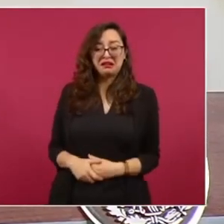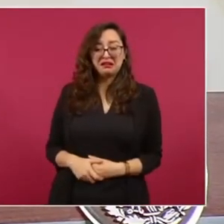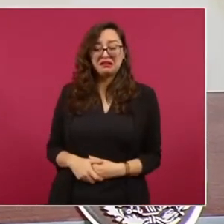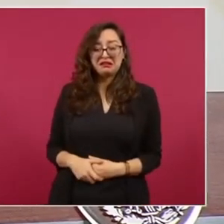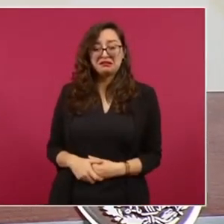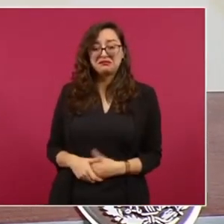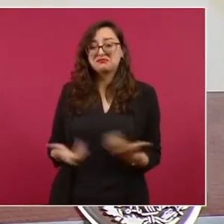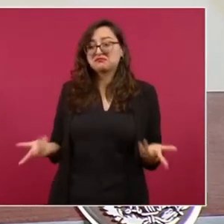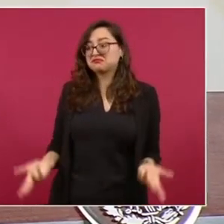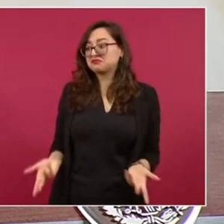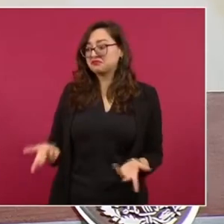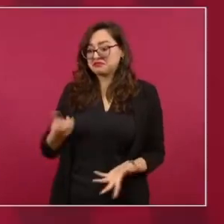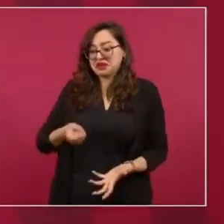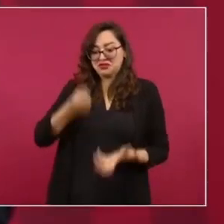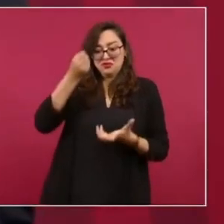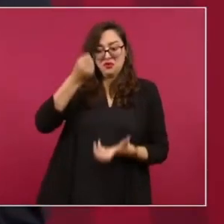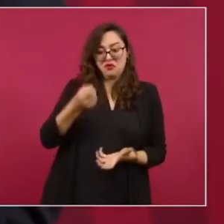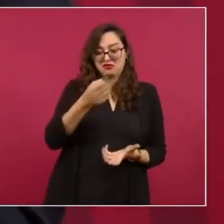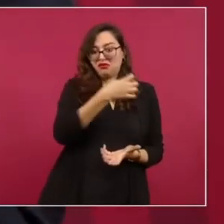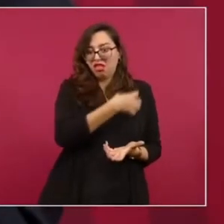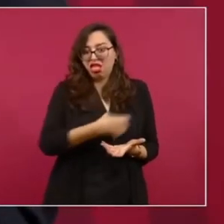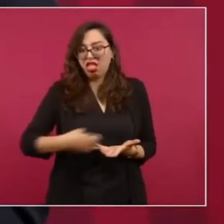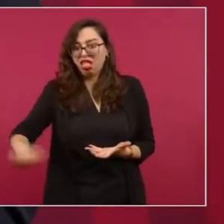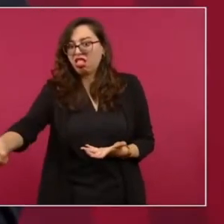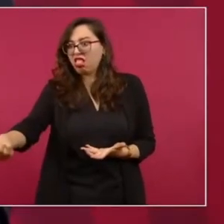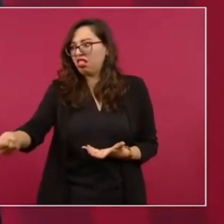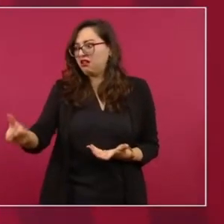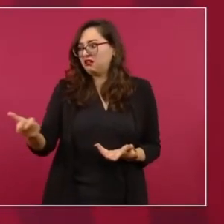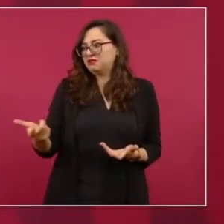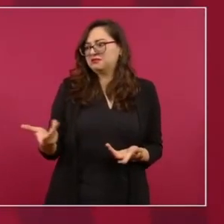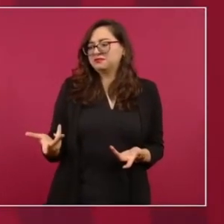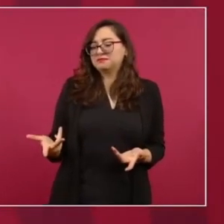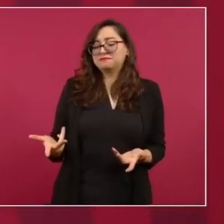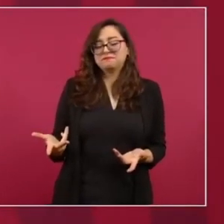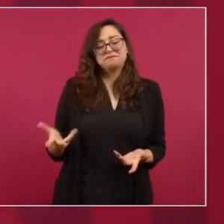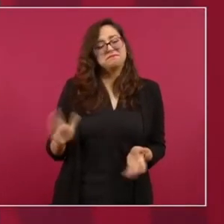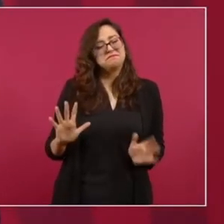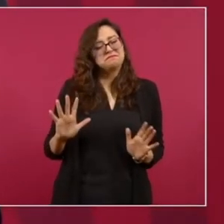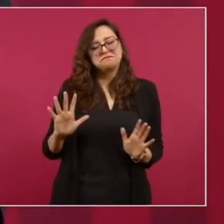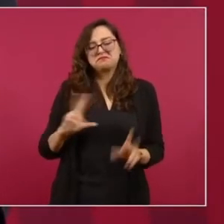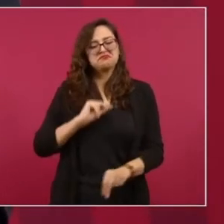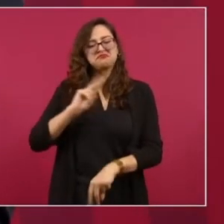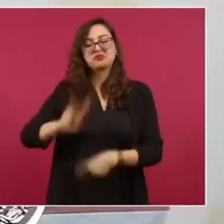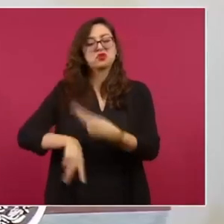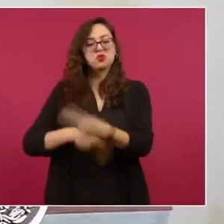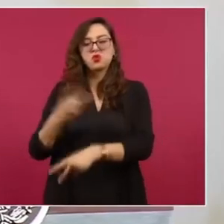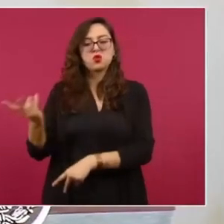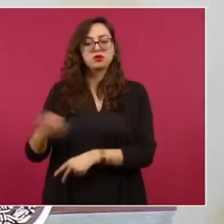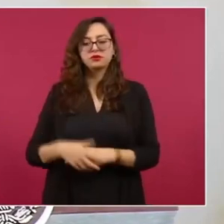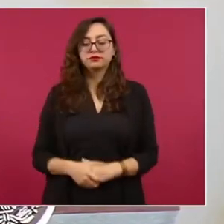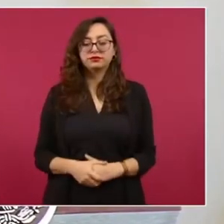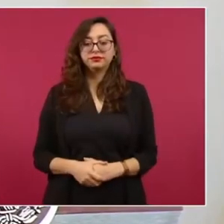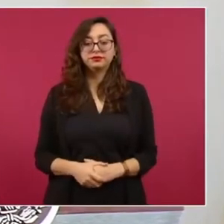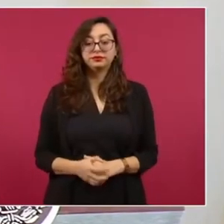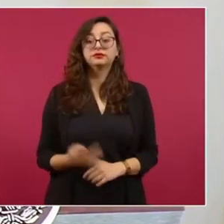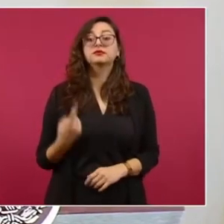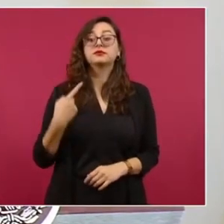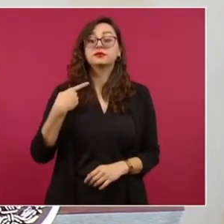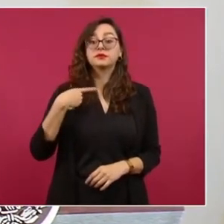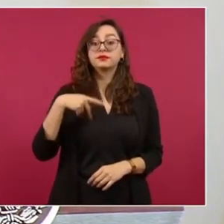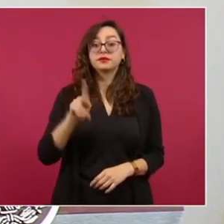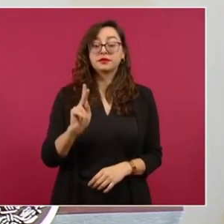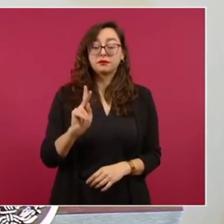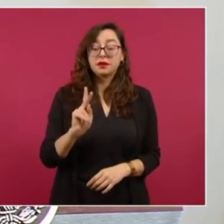a quitar el presupuesto? Pero en eso